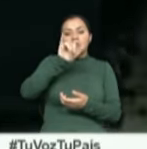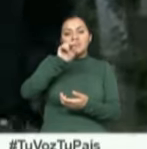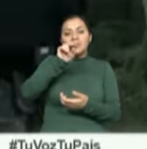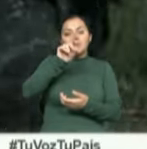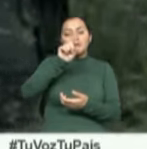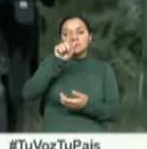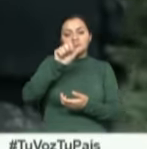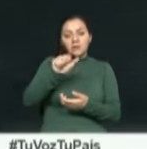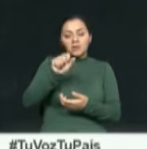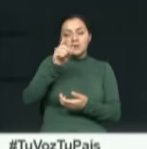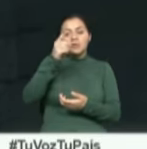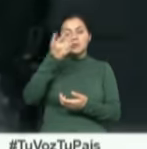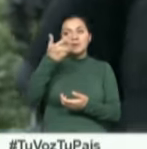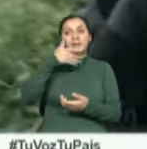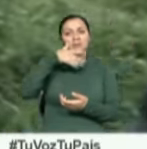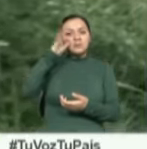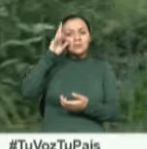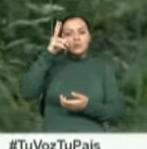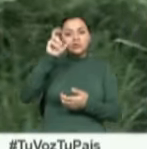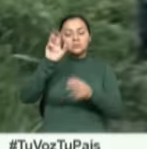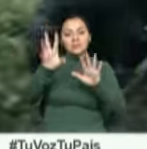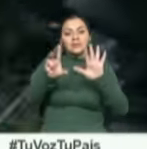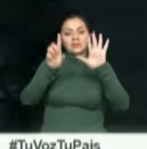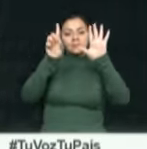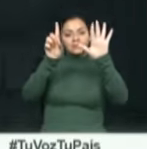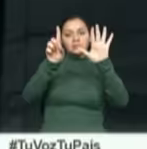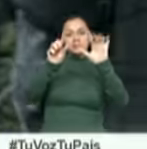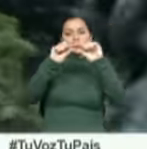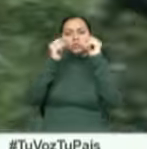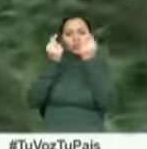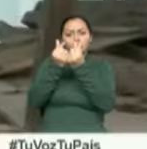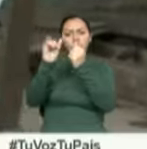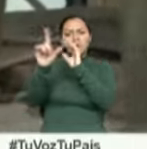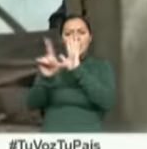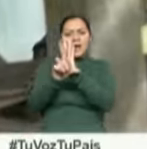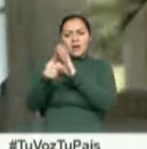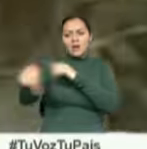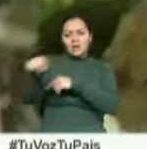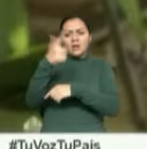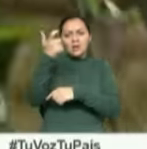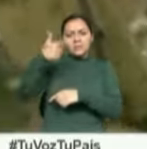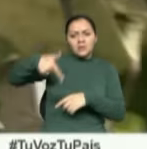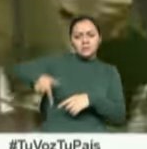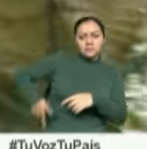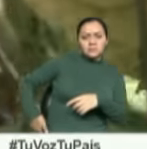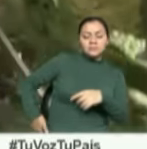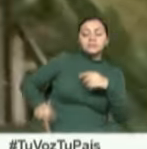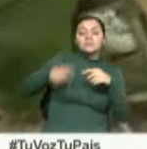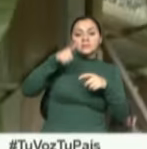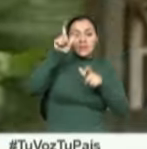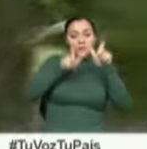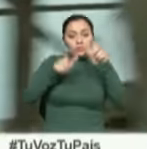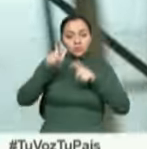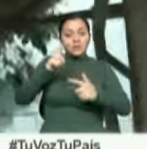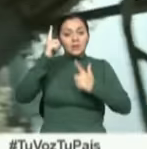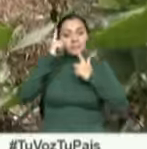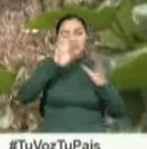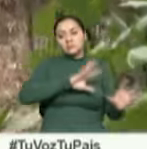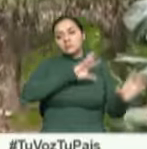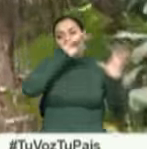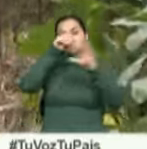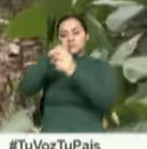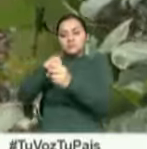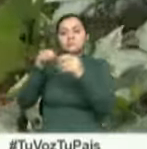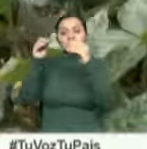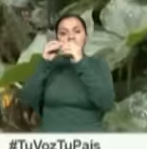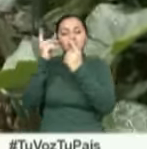de 2016 por parte de grupos ilegalmente armados. El decreto establece la movilización del personal de la Policía y de las